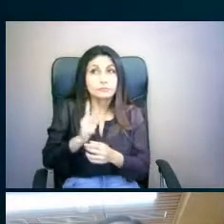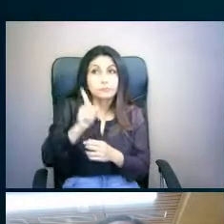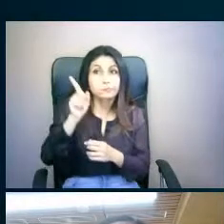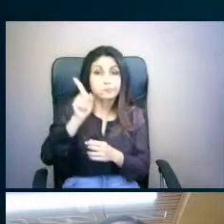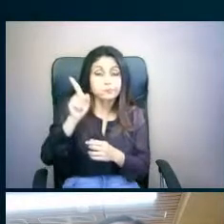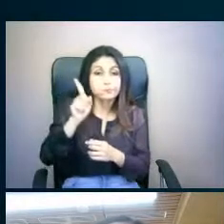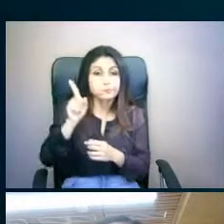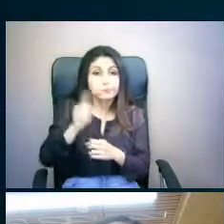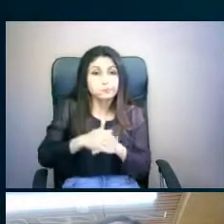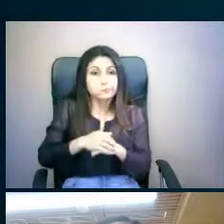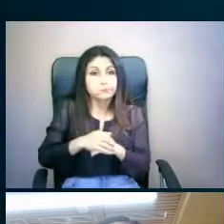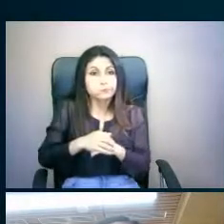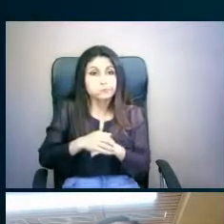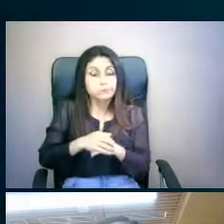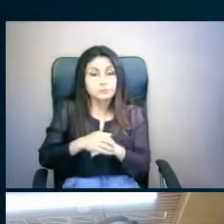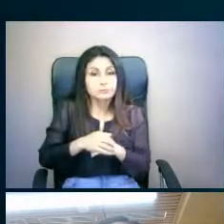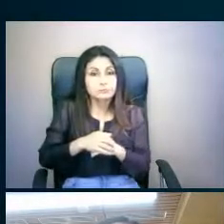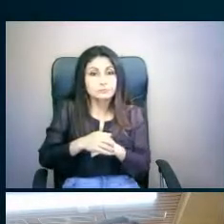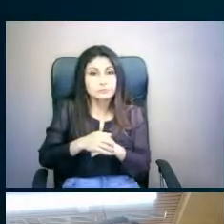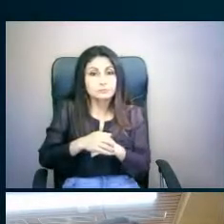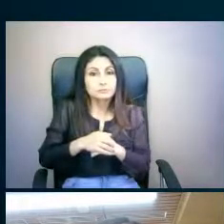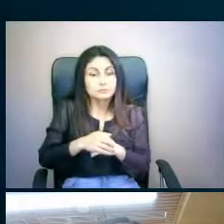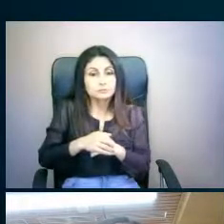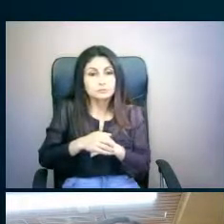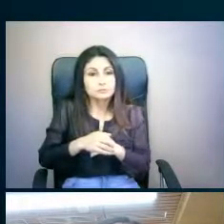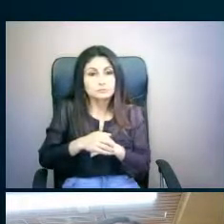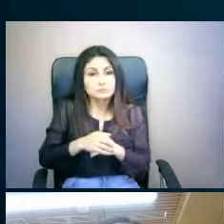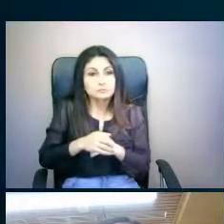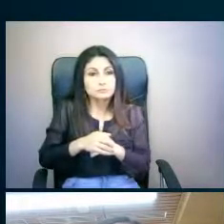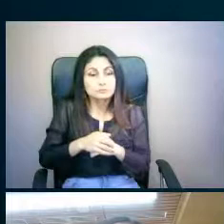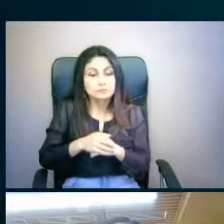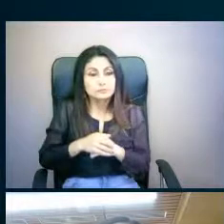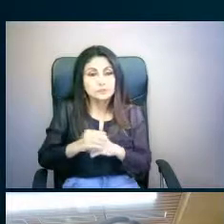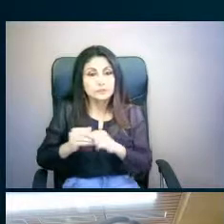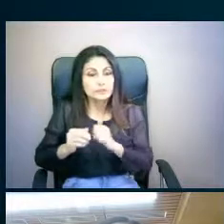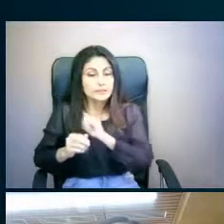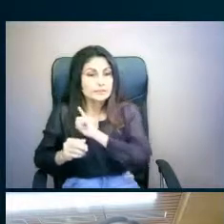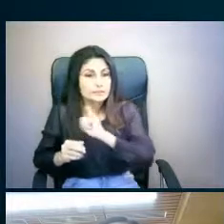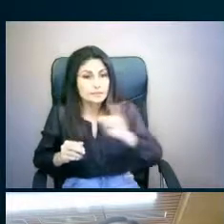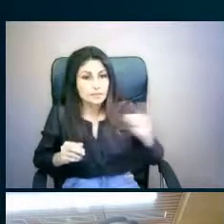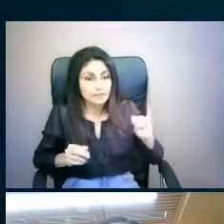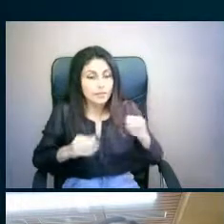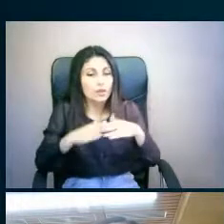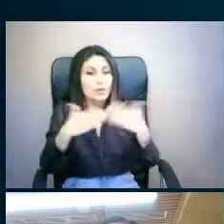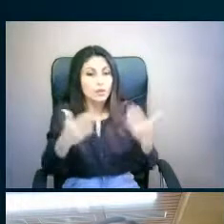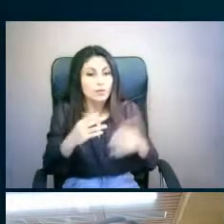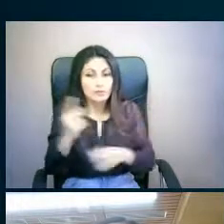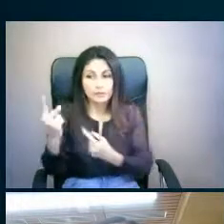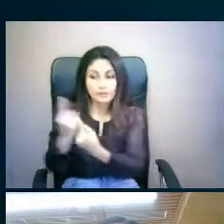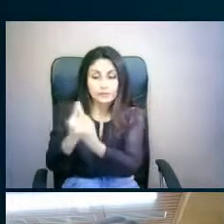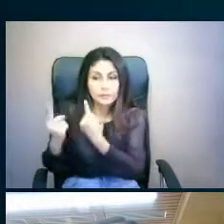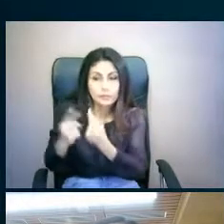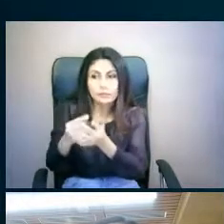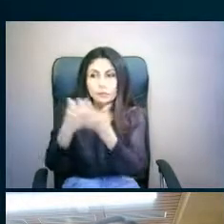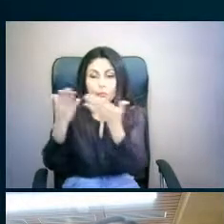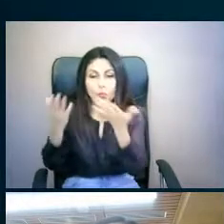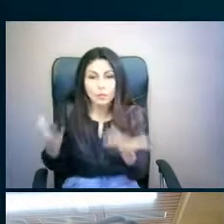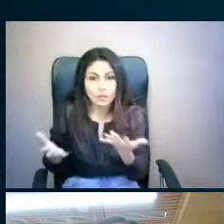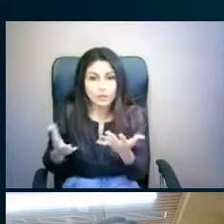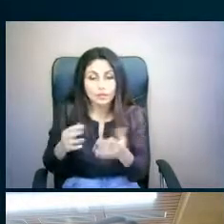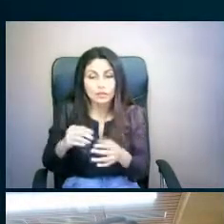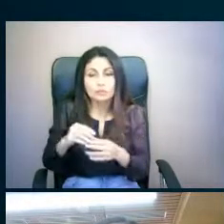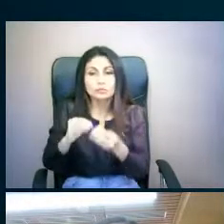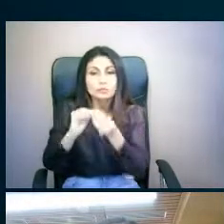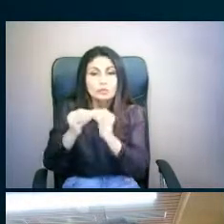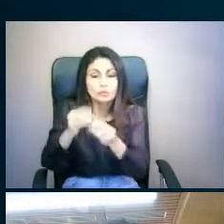encontramos los 3 tipos de segmentaciones que podemos hacer, que son por tipo de cliente, número de acuerdo comercial y el